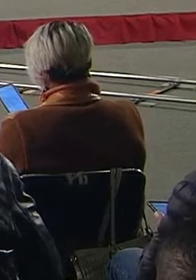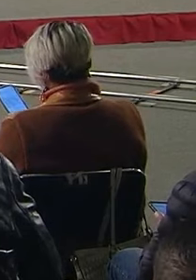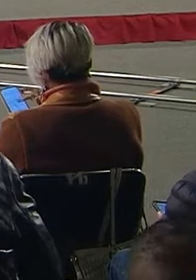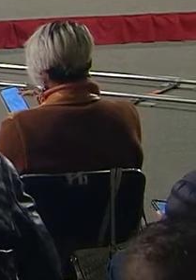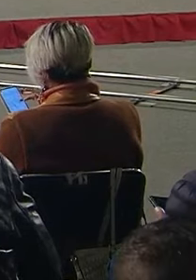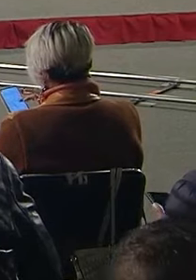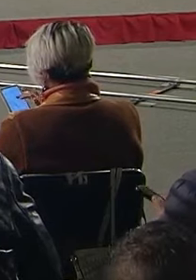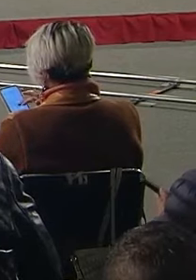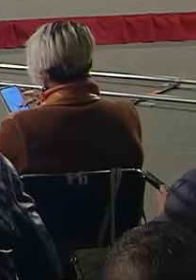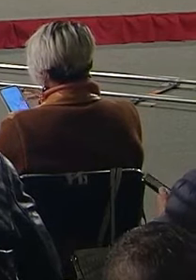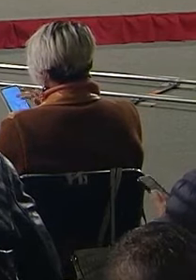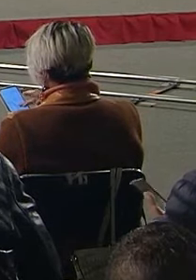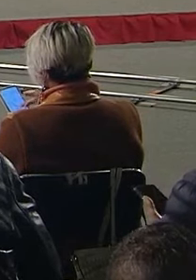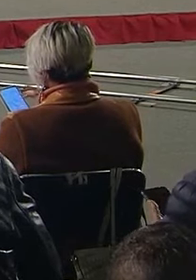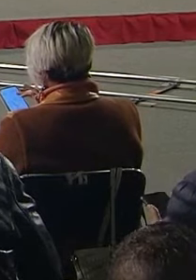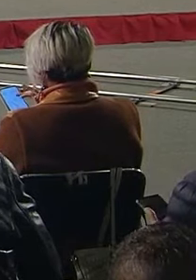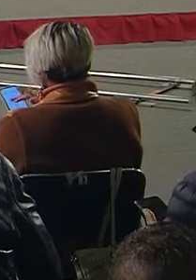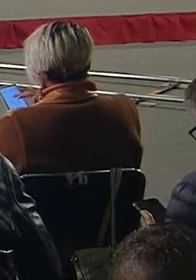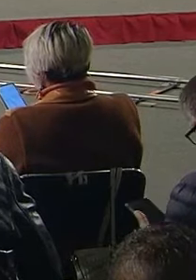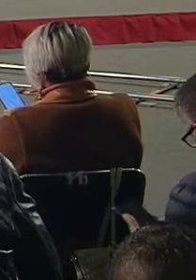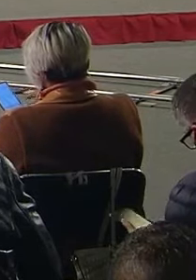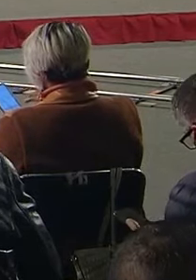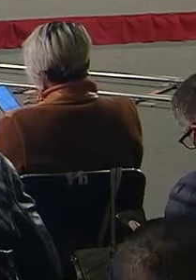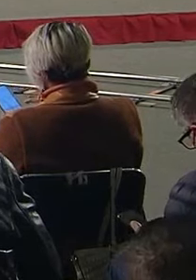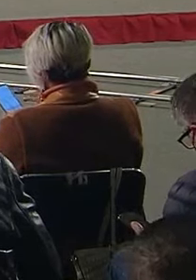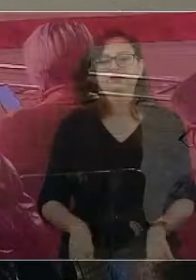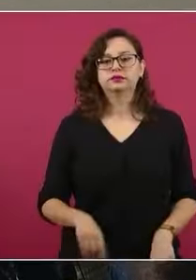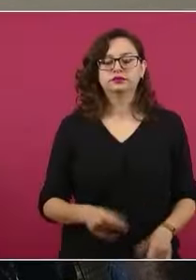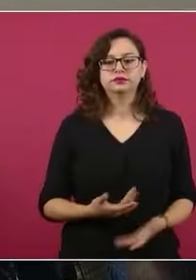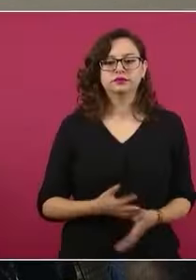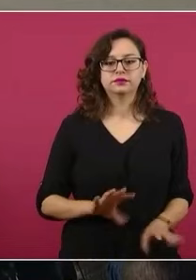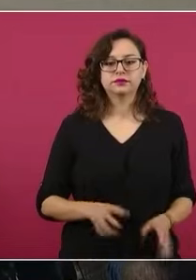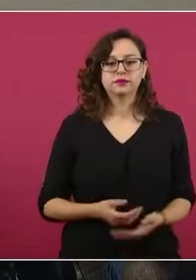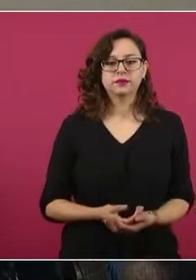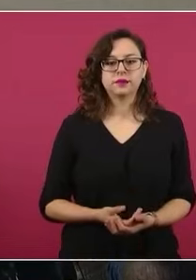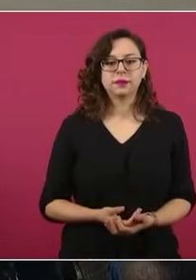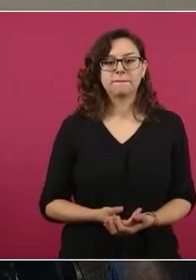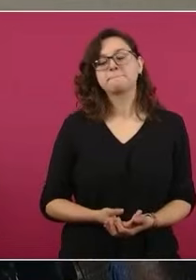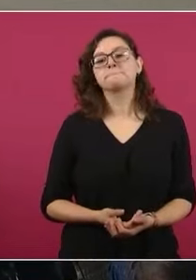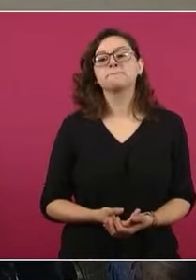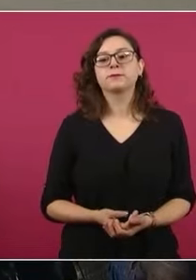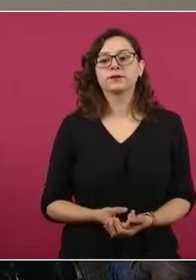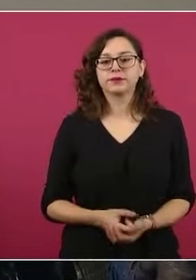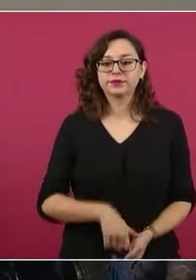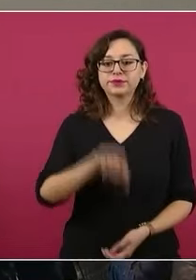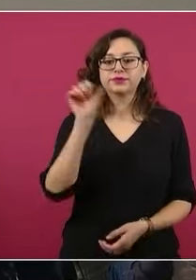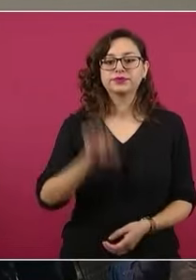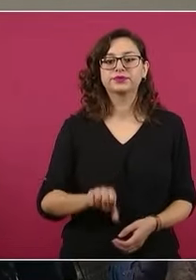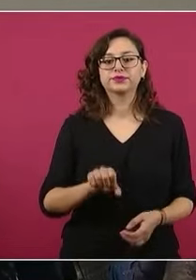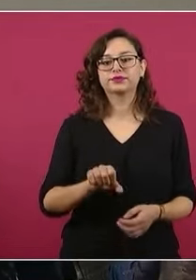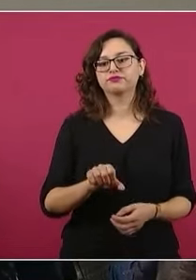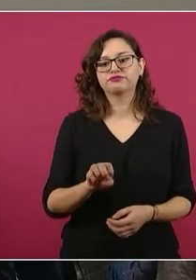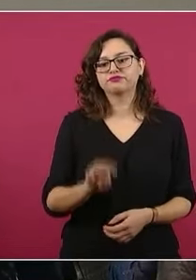miércoles, como lo hacemos todas las semanas, sobre quién es quién en las